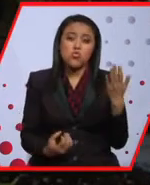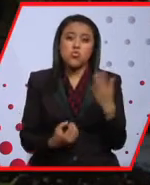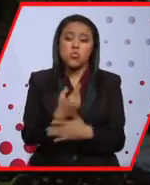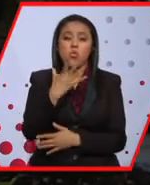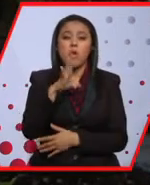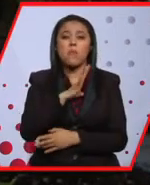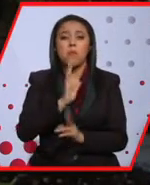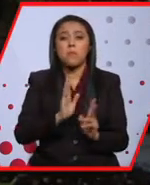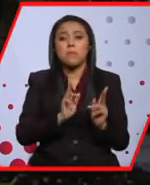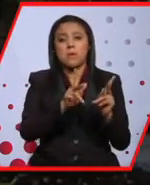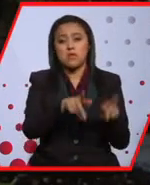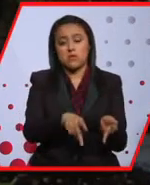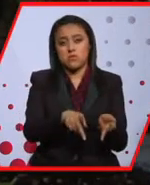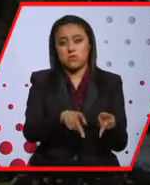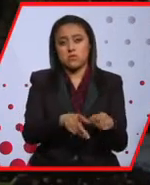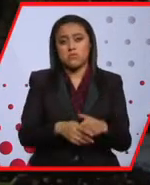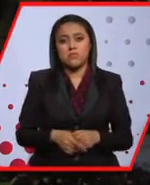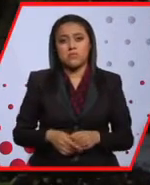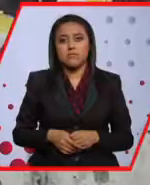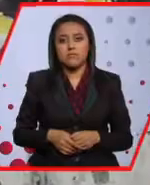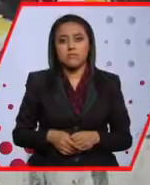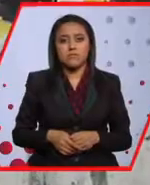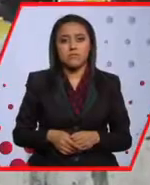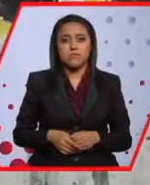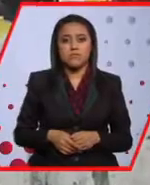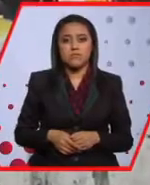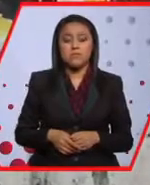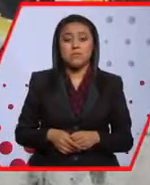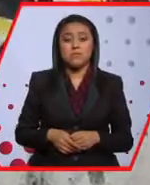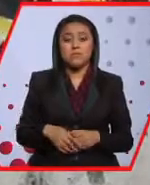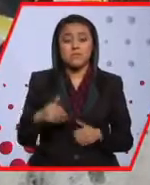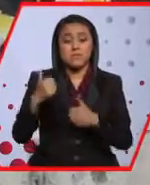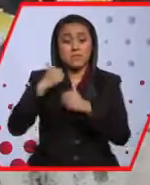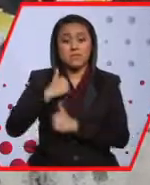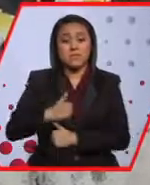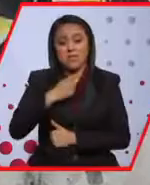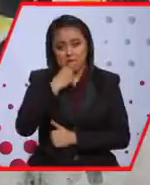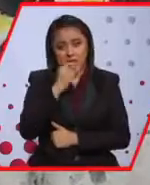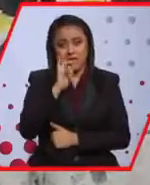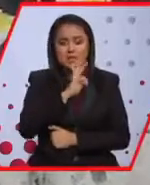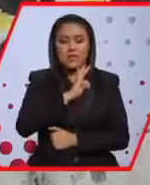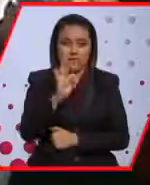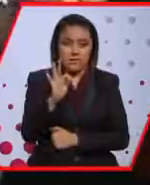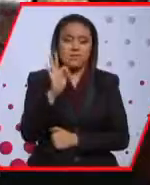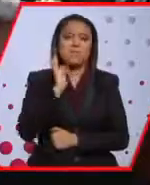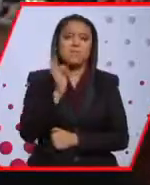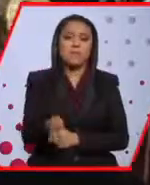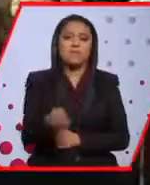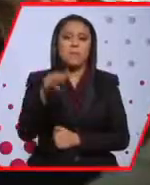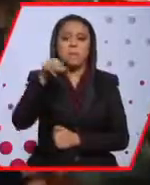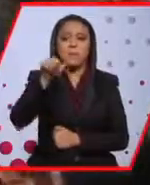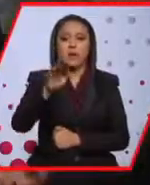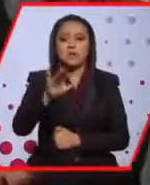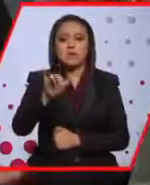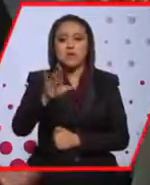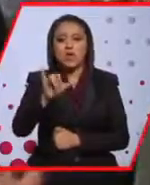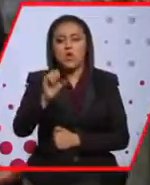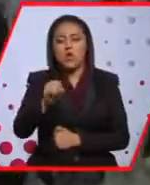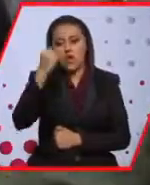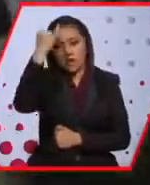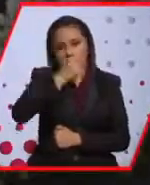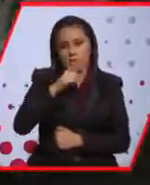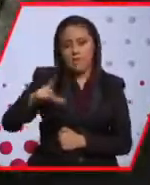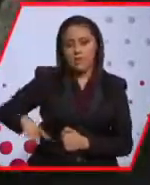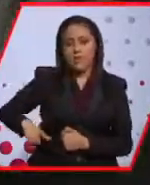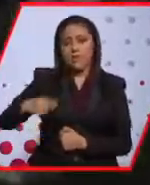o panteón vecinal. Las autoridades resuelven a su favor y Marcelo Ebrard, jefe de gobierno en aquel entonces, entrega en